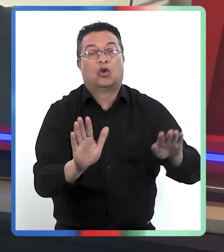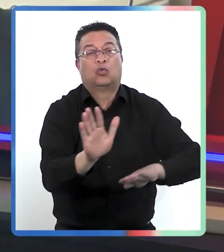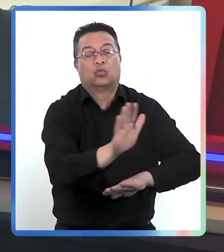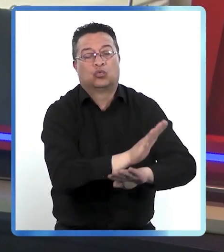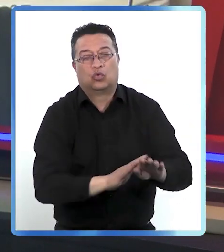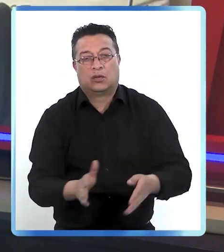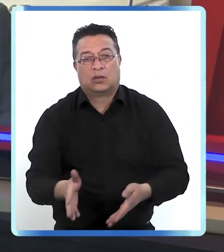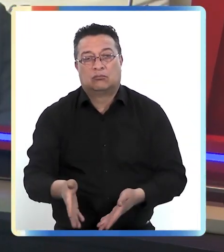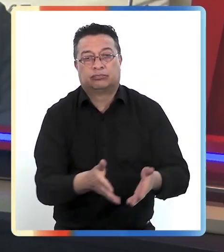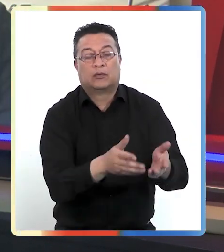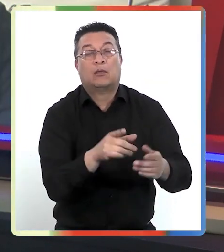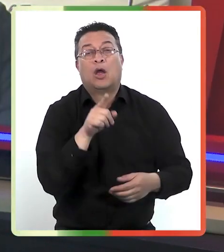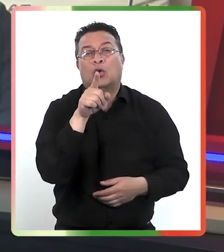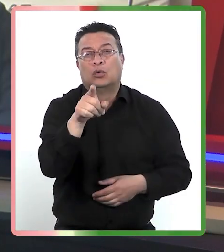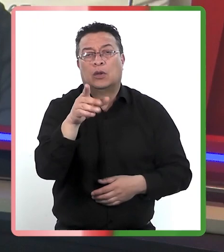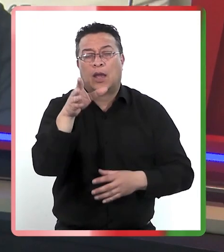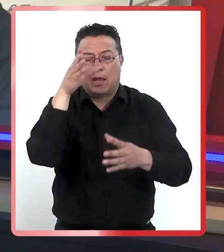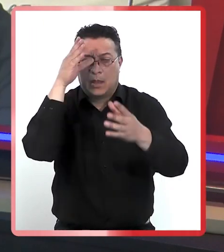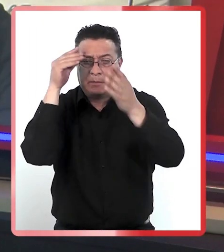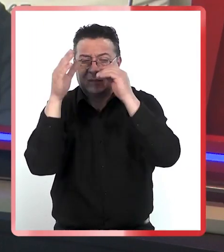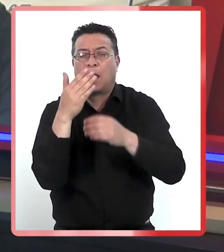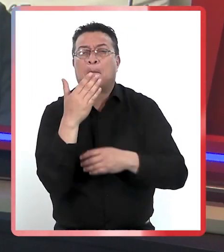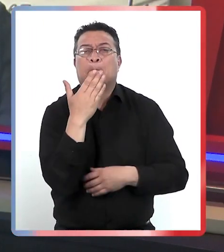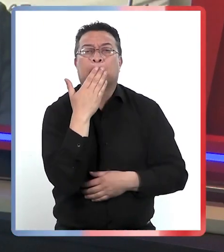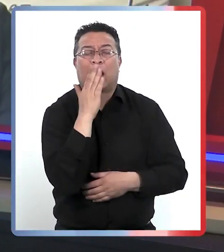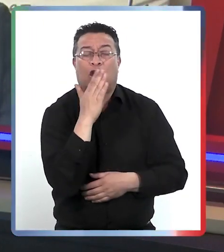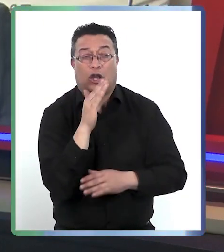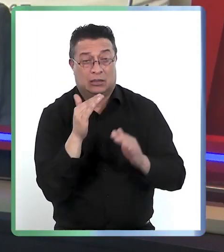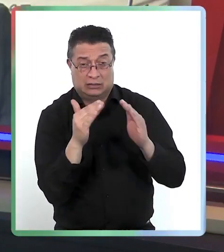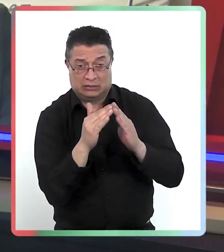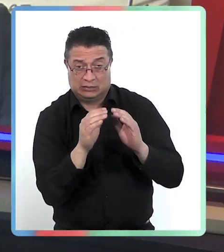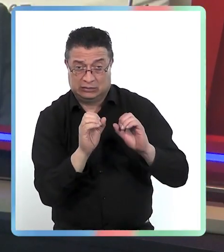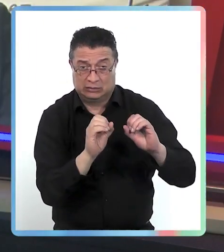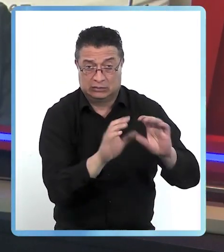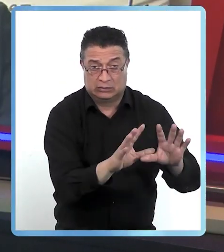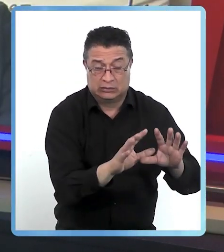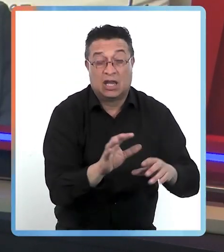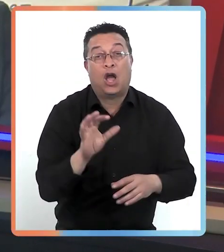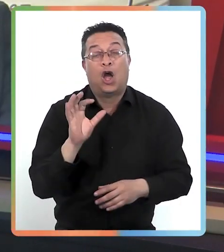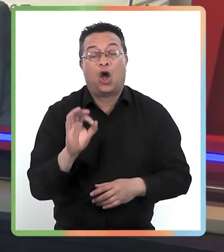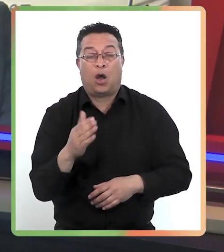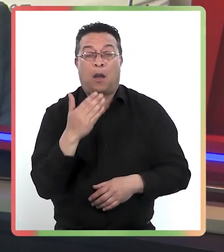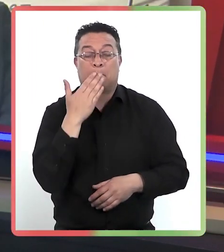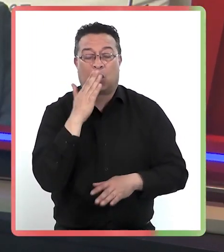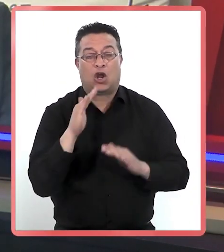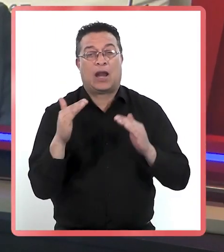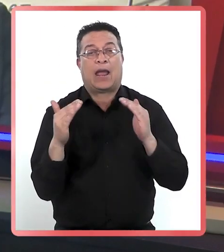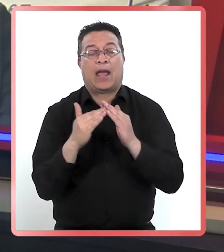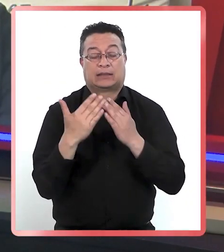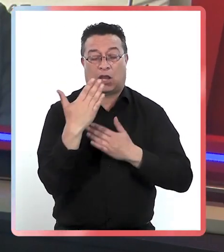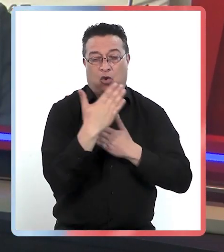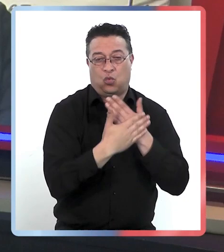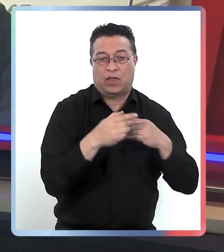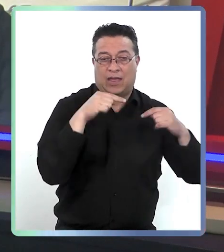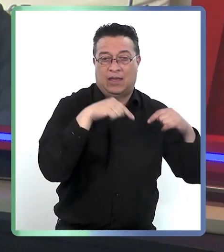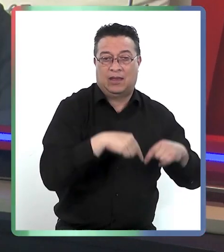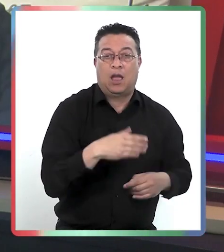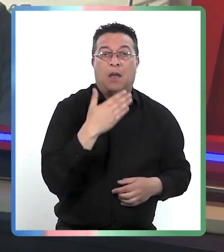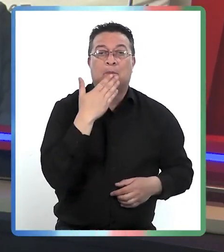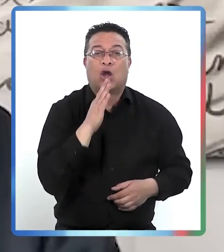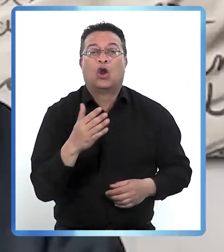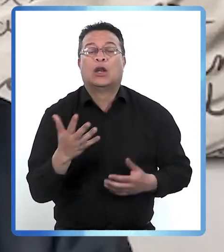para que ahí lo cuiden, pero en su experiencia, ¿qué sería mejor? ¿Dejarlo en esta residencia o definitivamente cuidarlo en la casa, los mismos